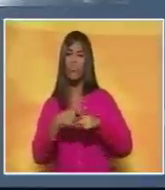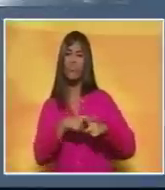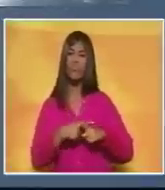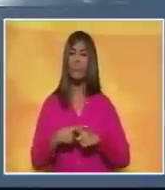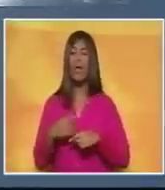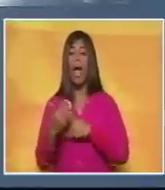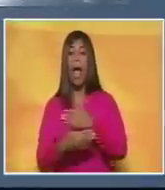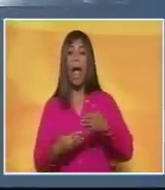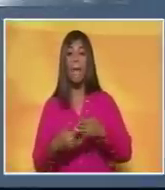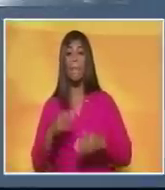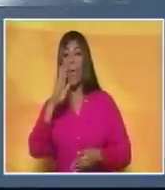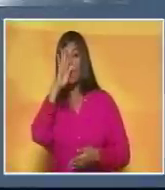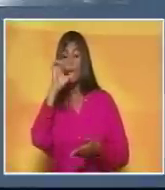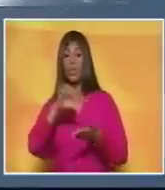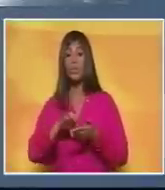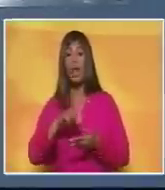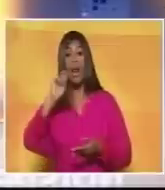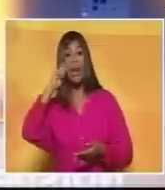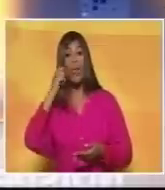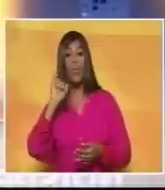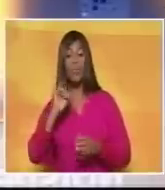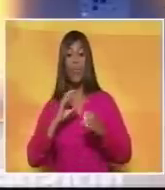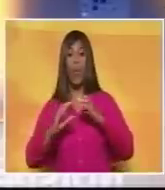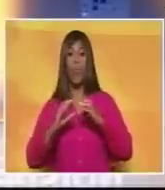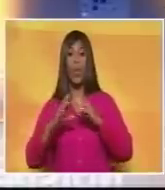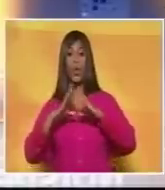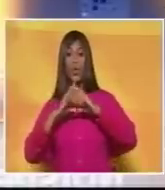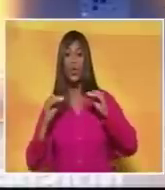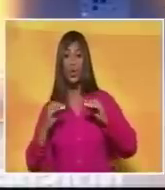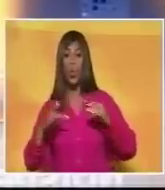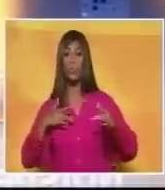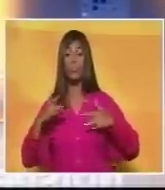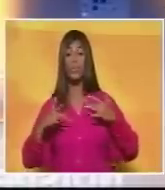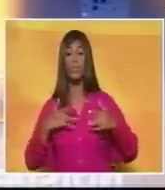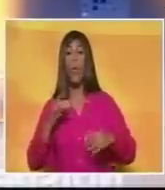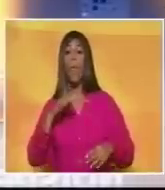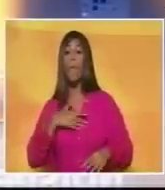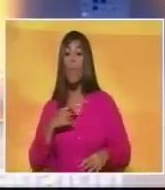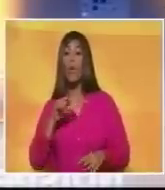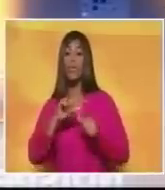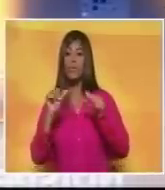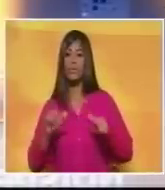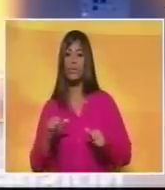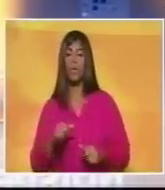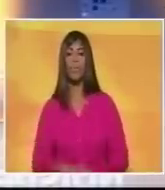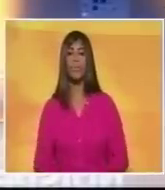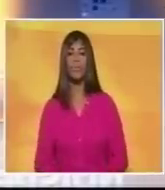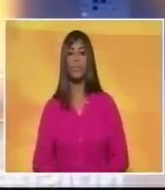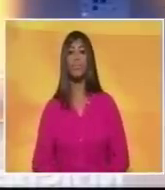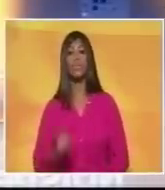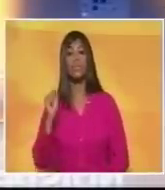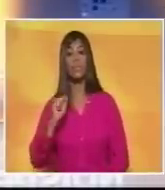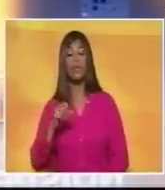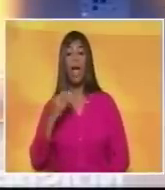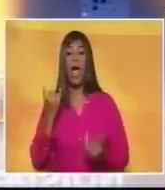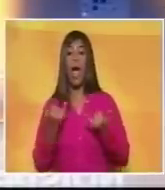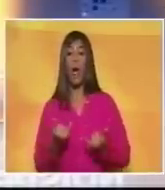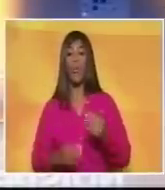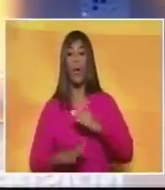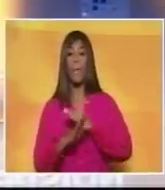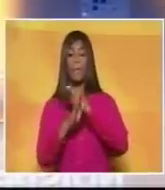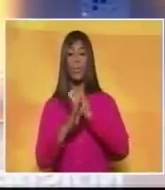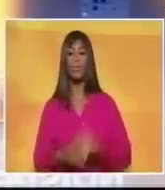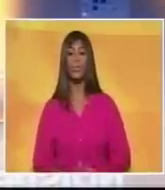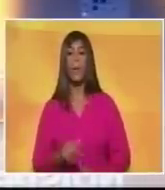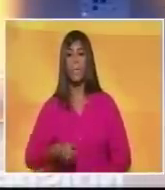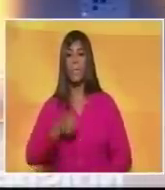Banco Central de Venezuela recordó en el comunicado que todos los interesados podrán optar a este nuevo sistema. Así es, hacemos una pausa de